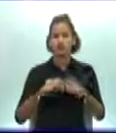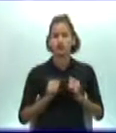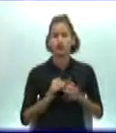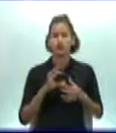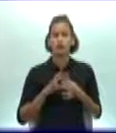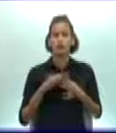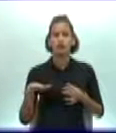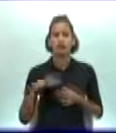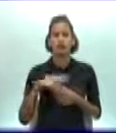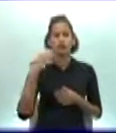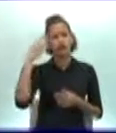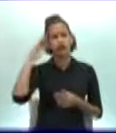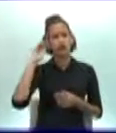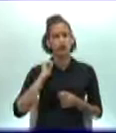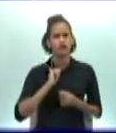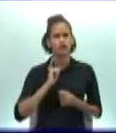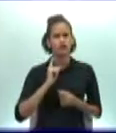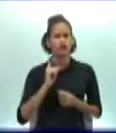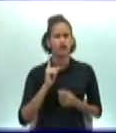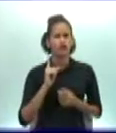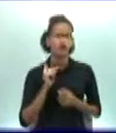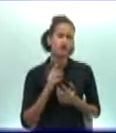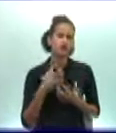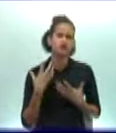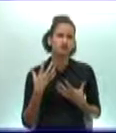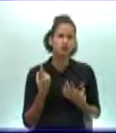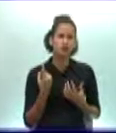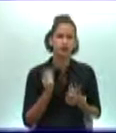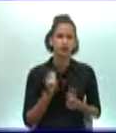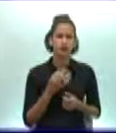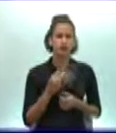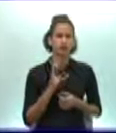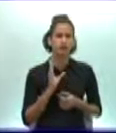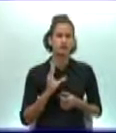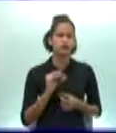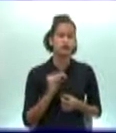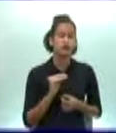no solo la mencionen, sino también que la expliquen.